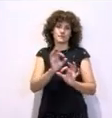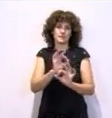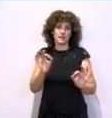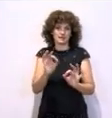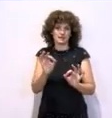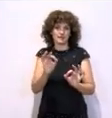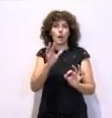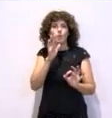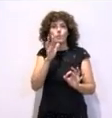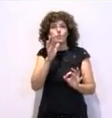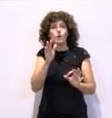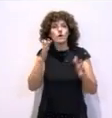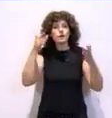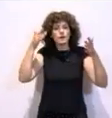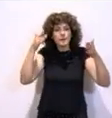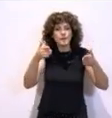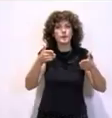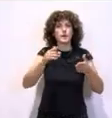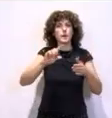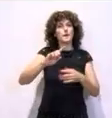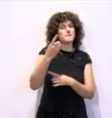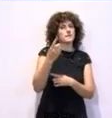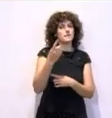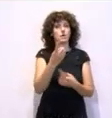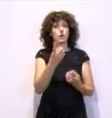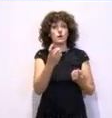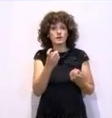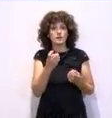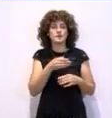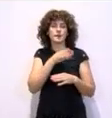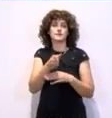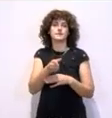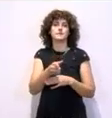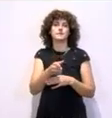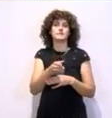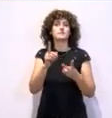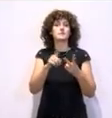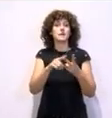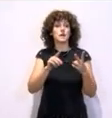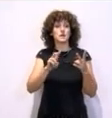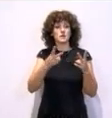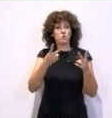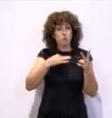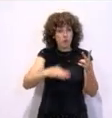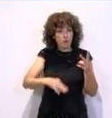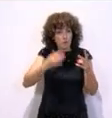por estar, en primer lugar, donde se nos necesita y, en segundo lugar, donde podemos realmente estar.